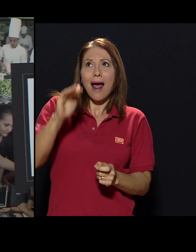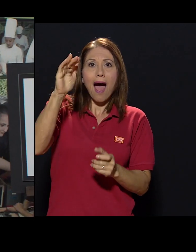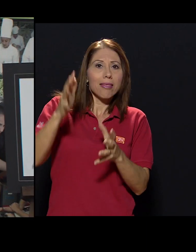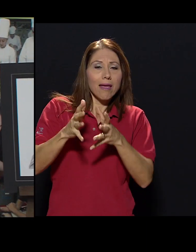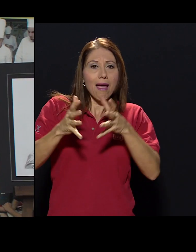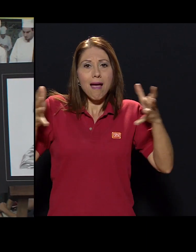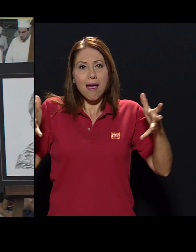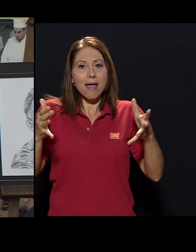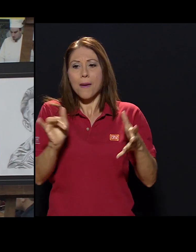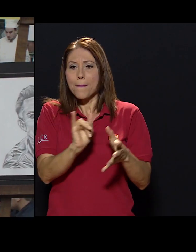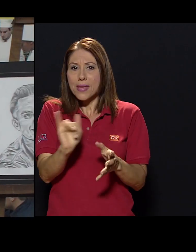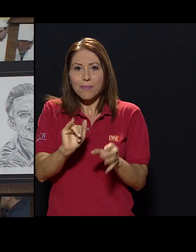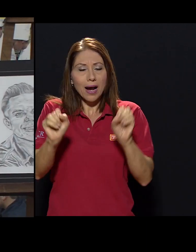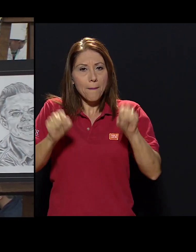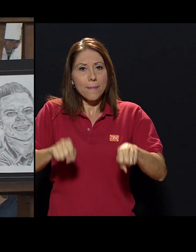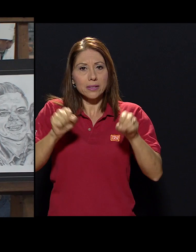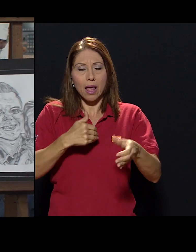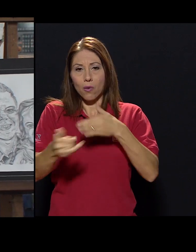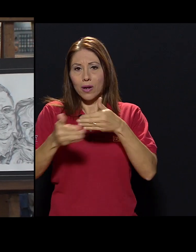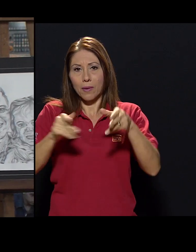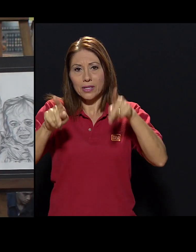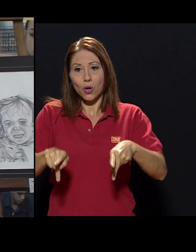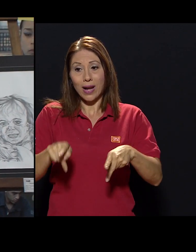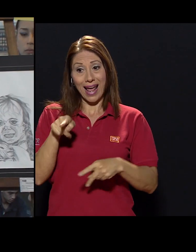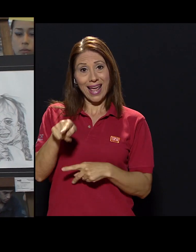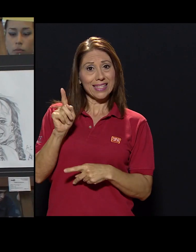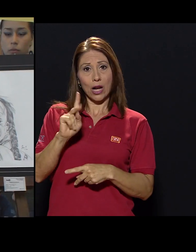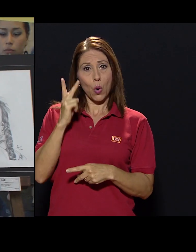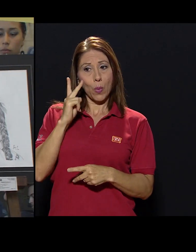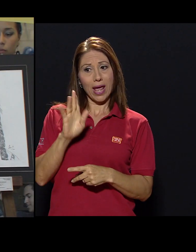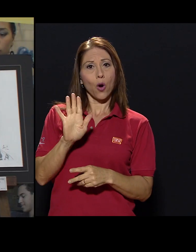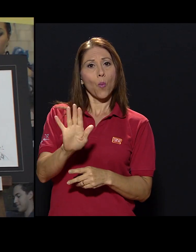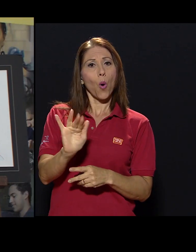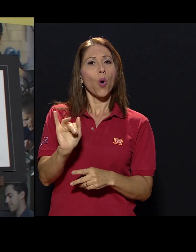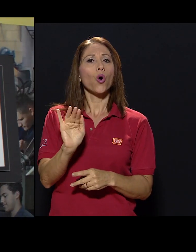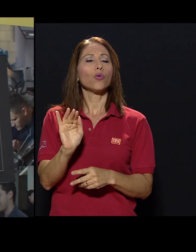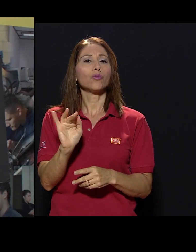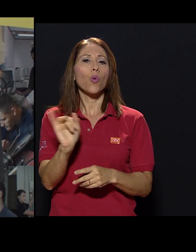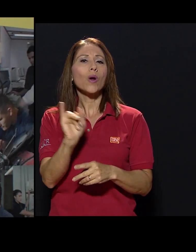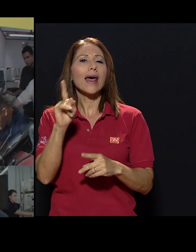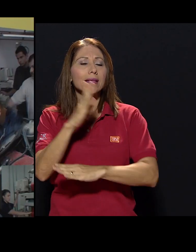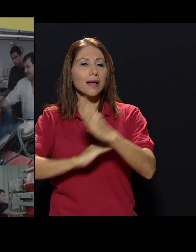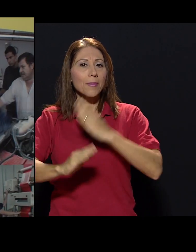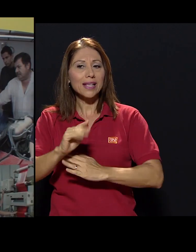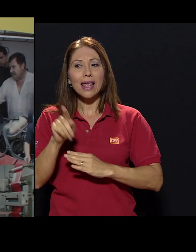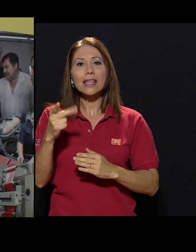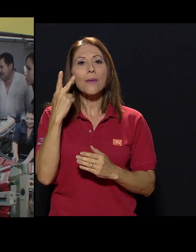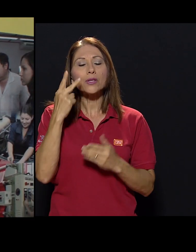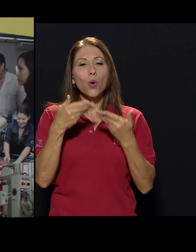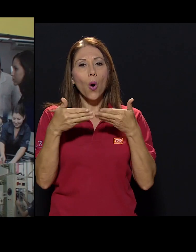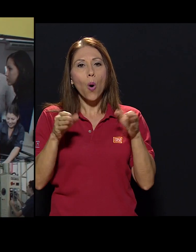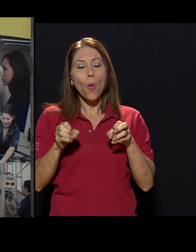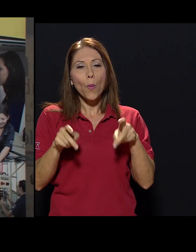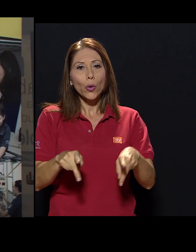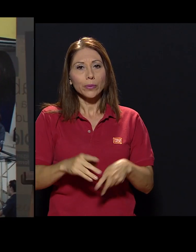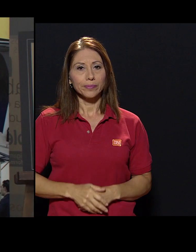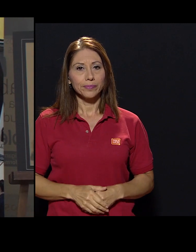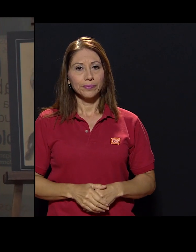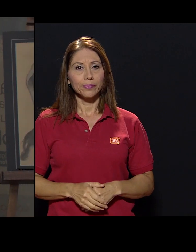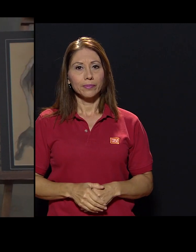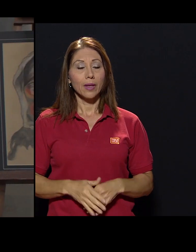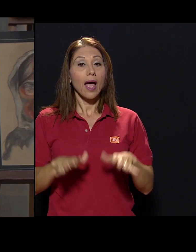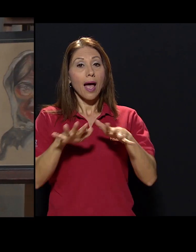Que cualquier otra persona Porque lo de ella Ella no lo ve En realidad Como una discapacidad Lo ha visto Más bien Como una puerta Que se le ha abierto